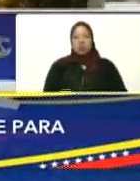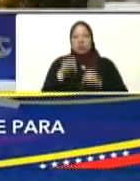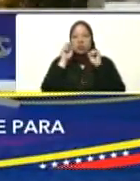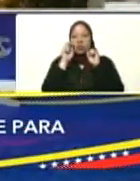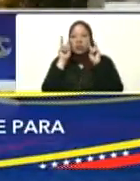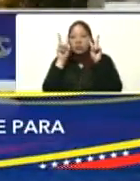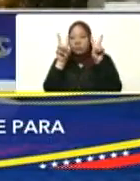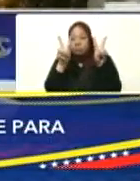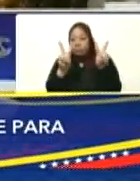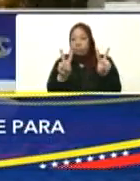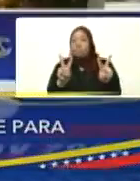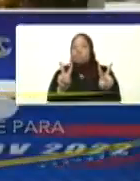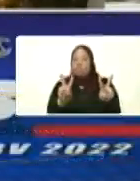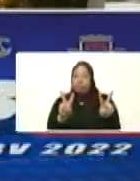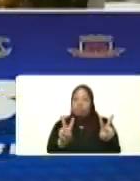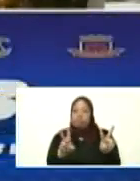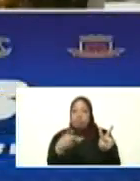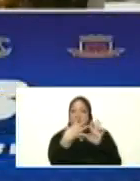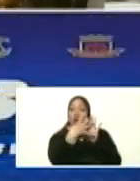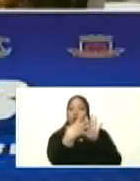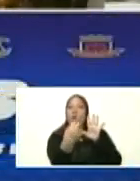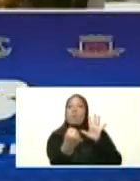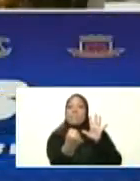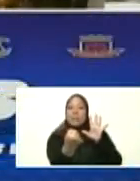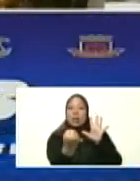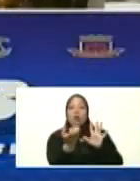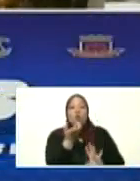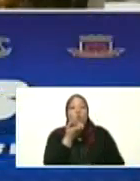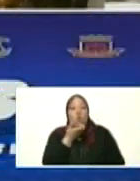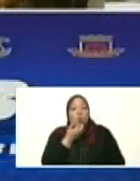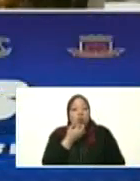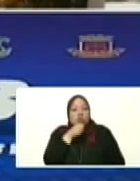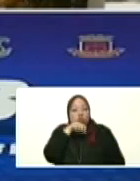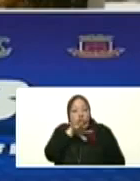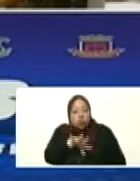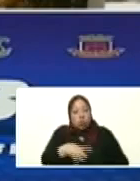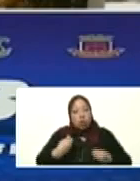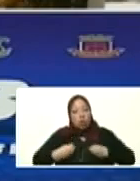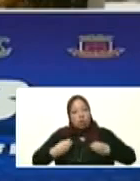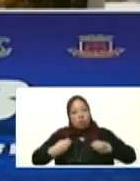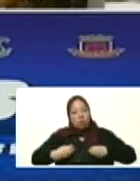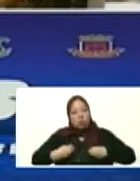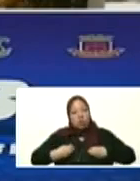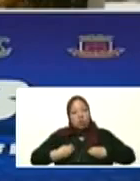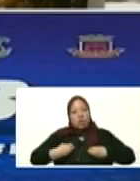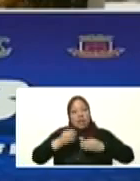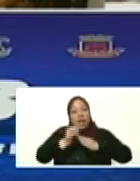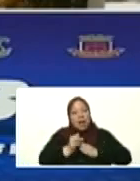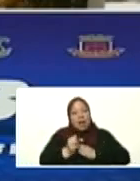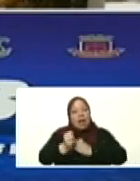él, en su ejemplo, en su historia, en su liderazgo,